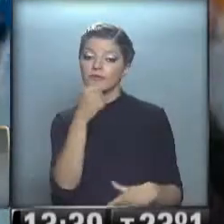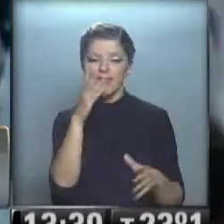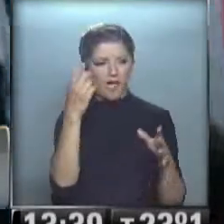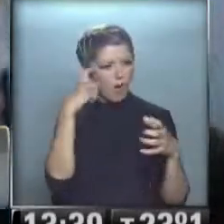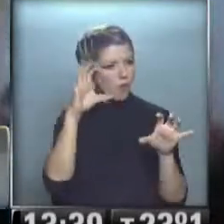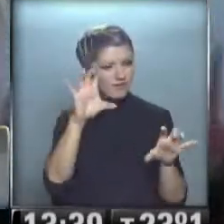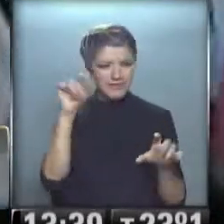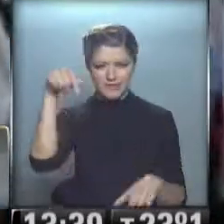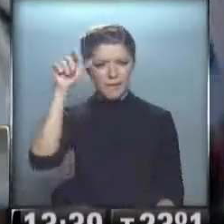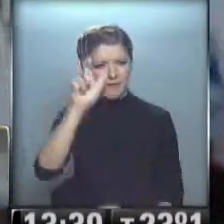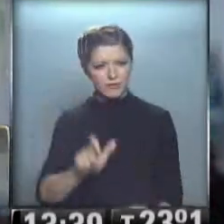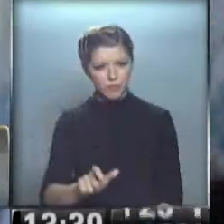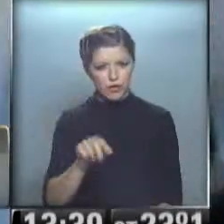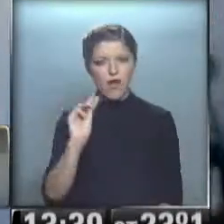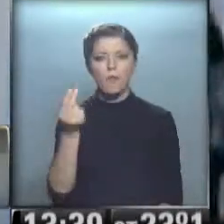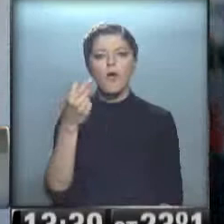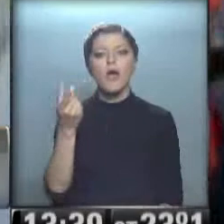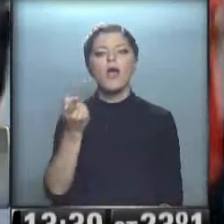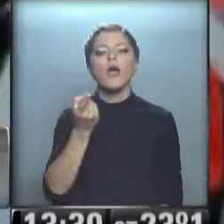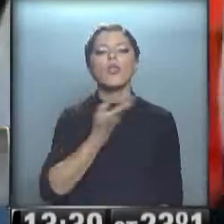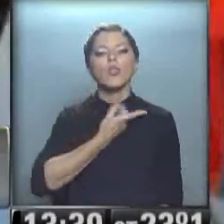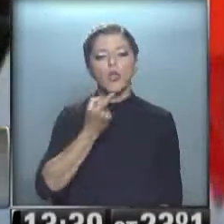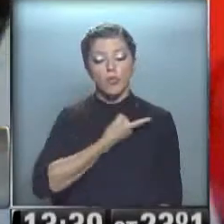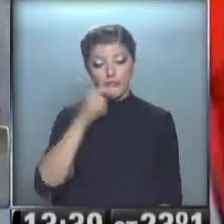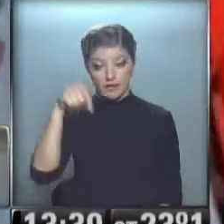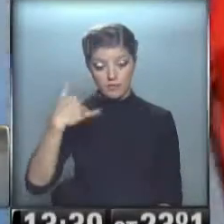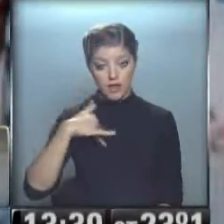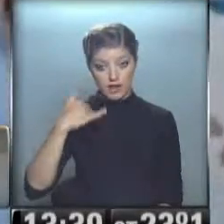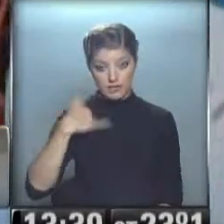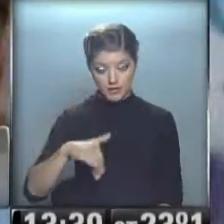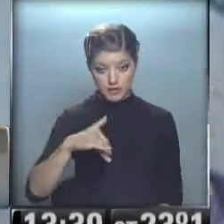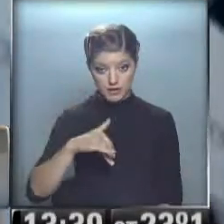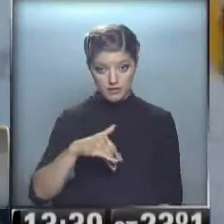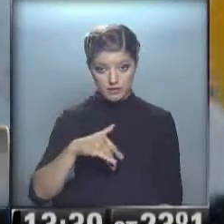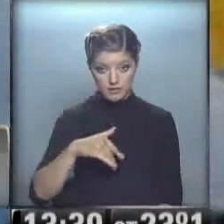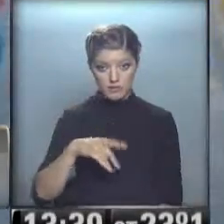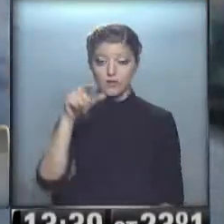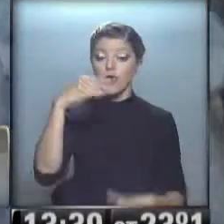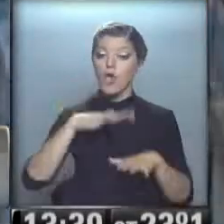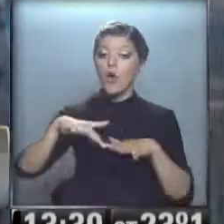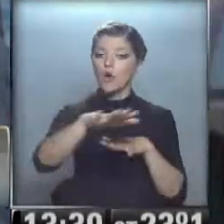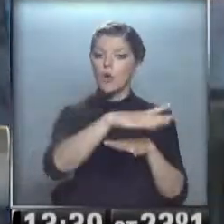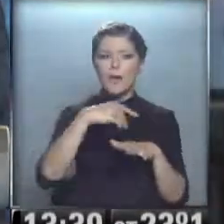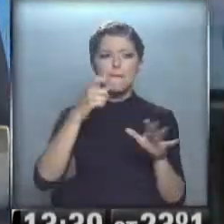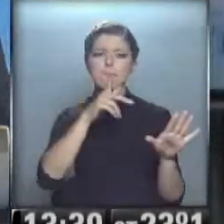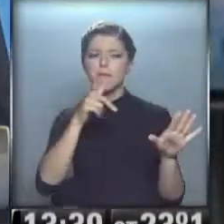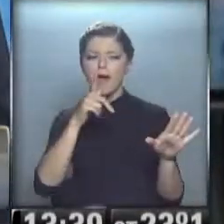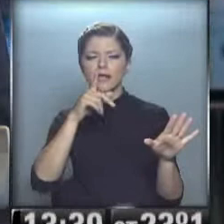él muere en Argentina. Él estaba viviendo sus últimos años, el exilio, en una estancia en Corrientes, creo que era, ¿no?